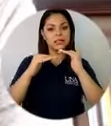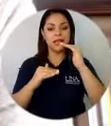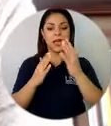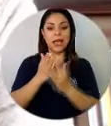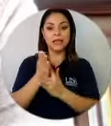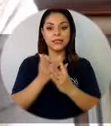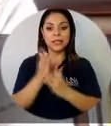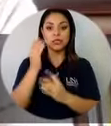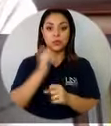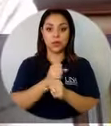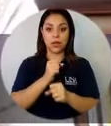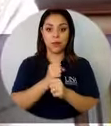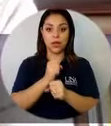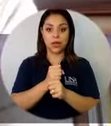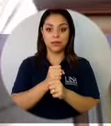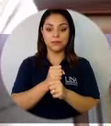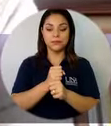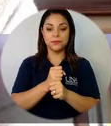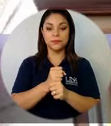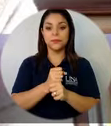mercado laboral,